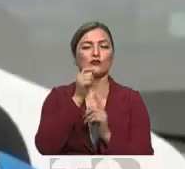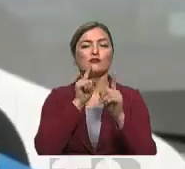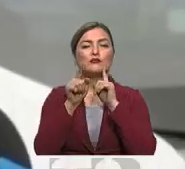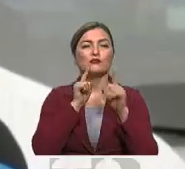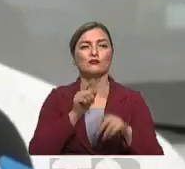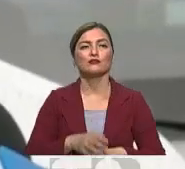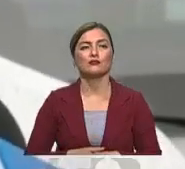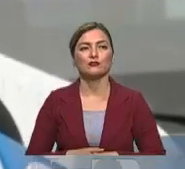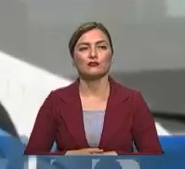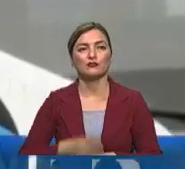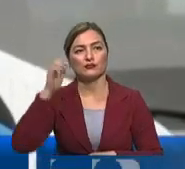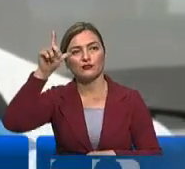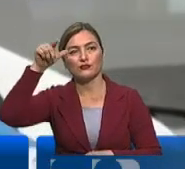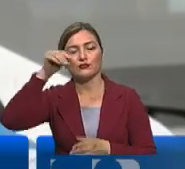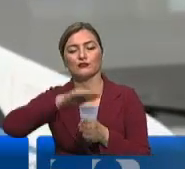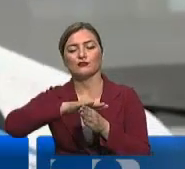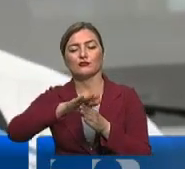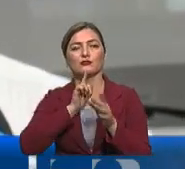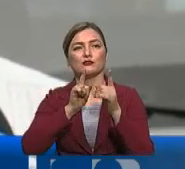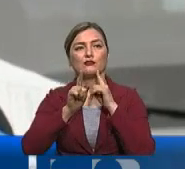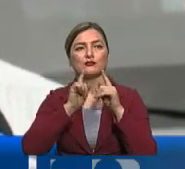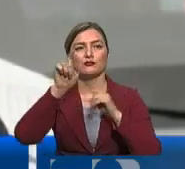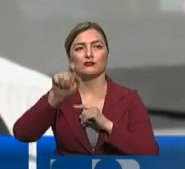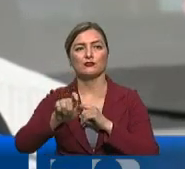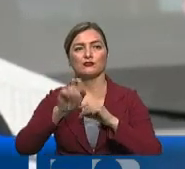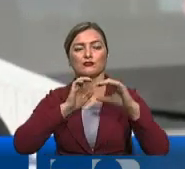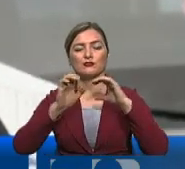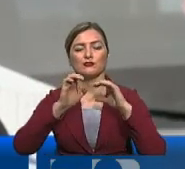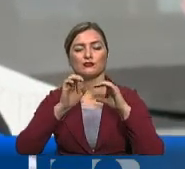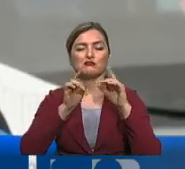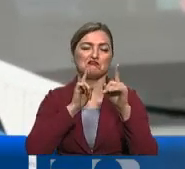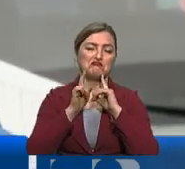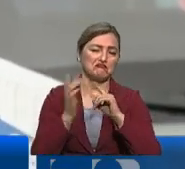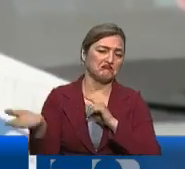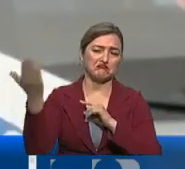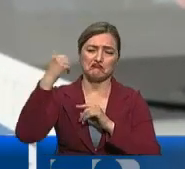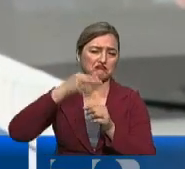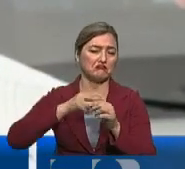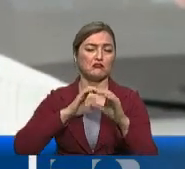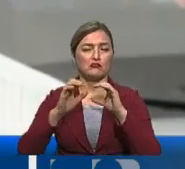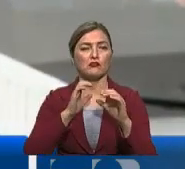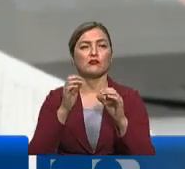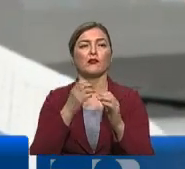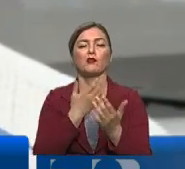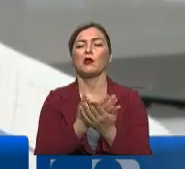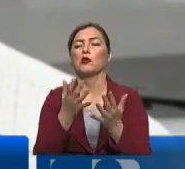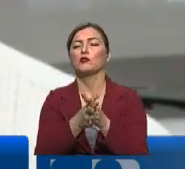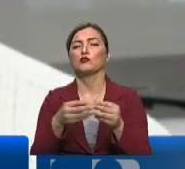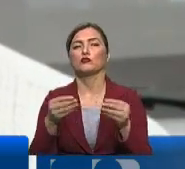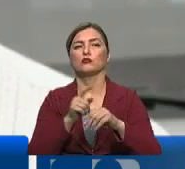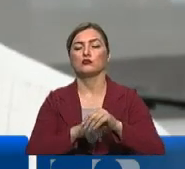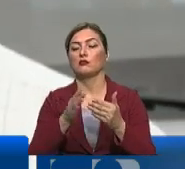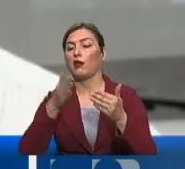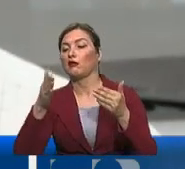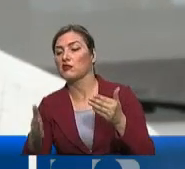diálogo. Si ahora el gobierno está invitando al diálogo, tenemos que ir al diálogo, a conversar. Y desde ahí podemos buscar la alternativa, dar un tiempo, decir,